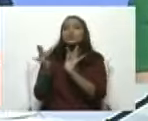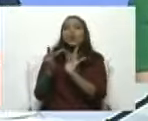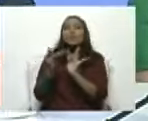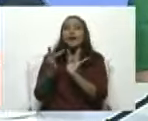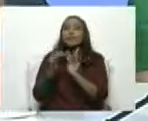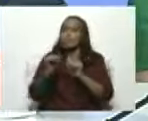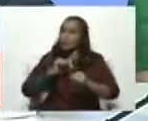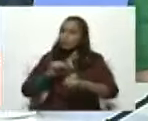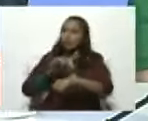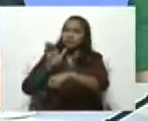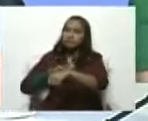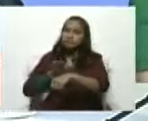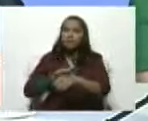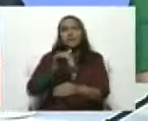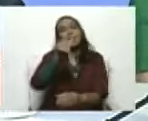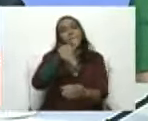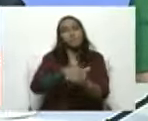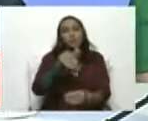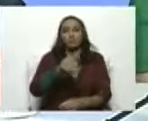el voto, es perfecto.